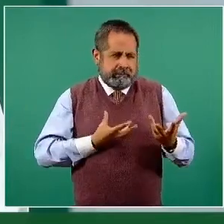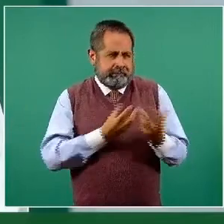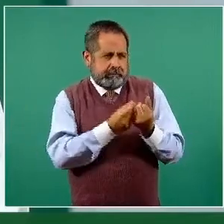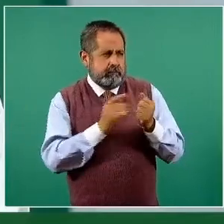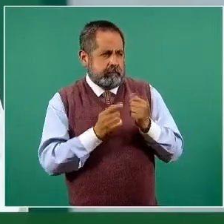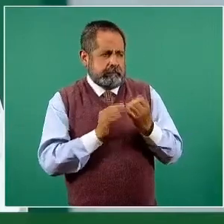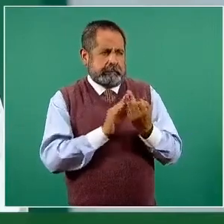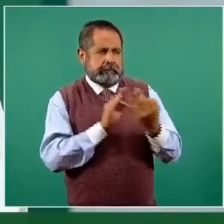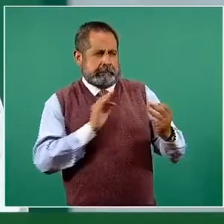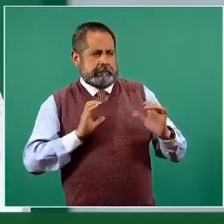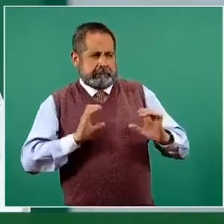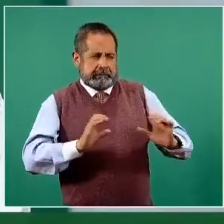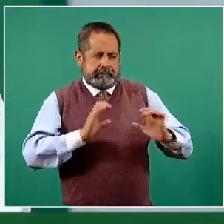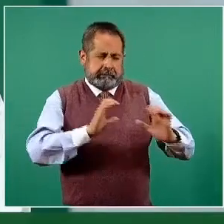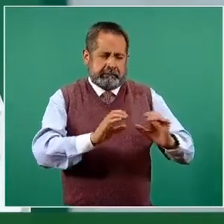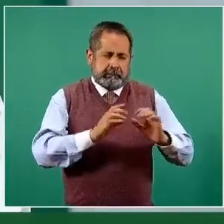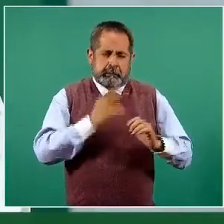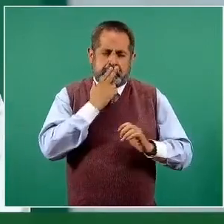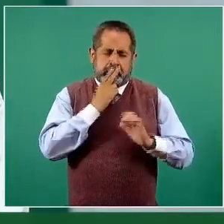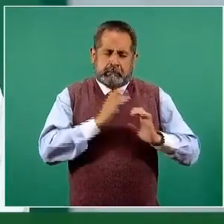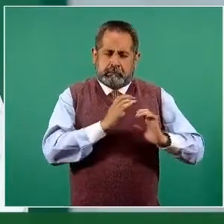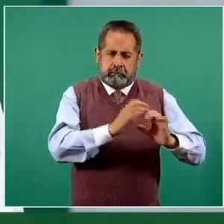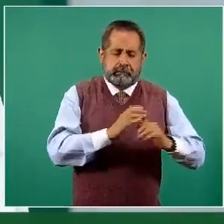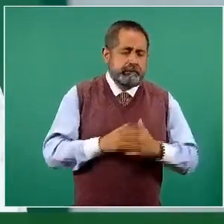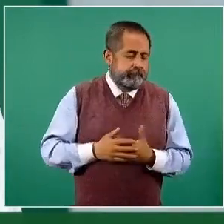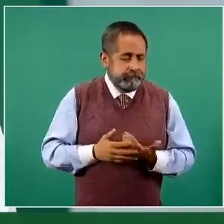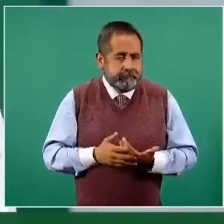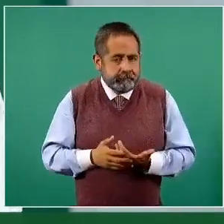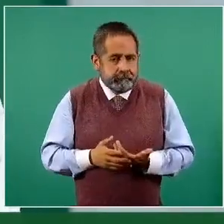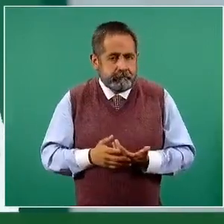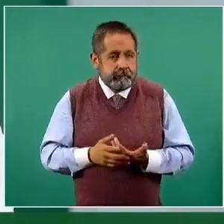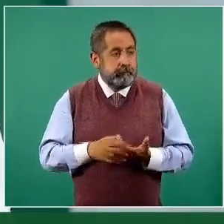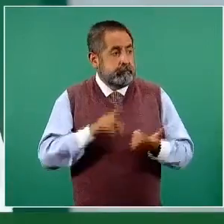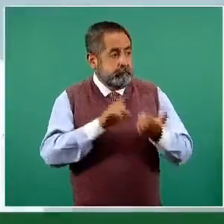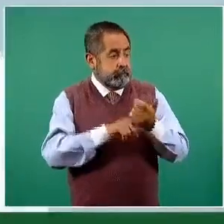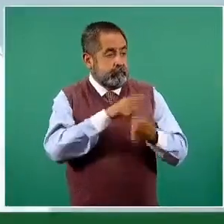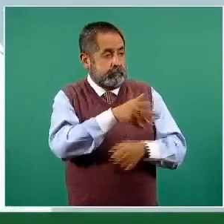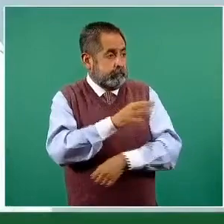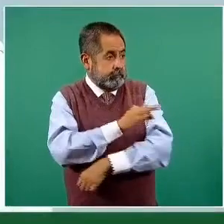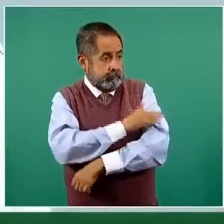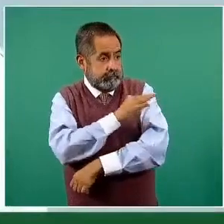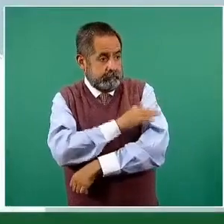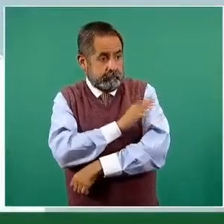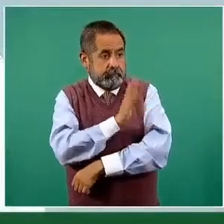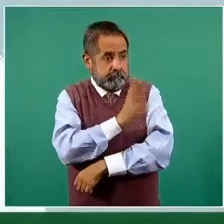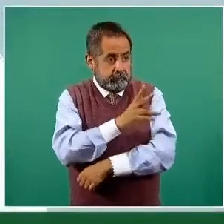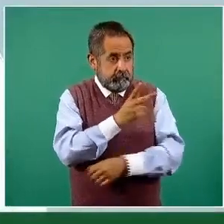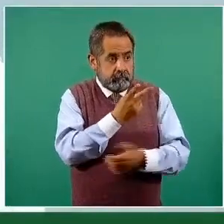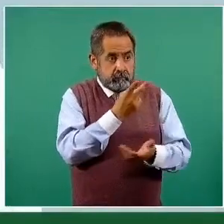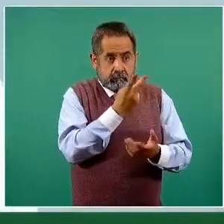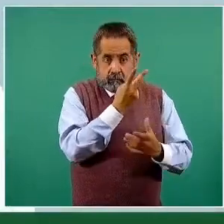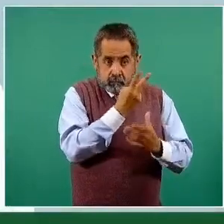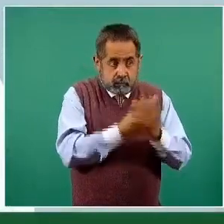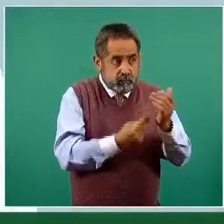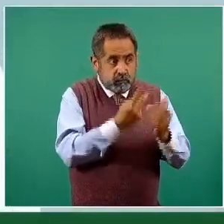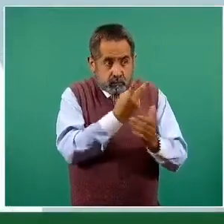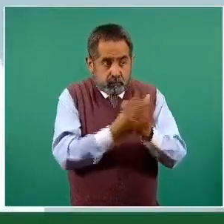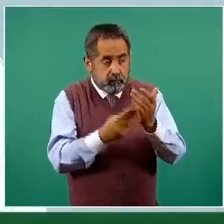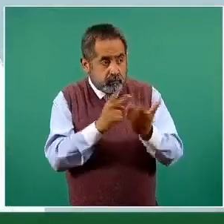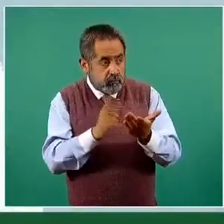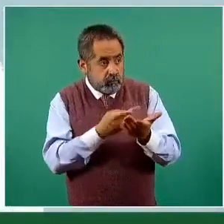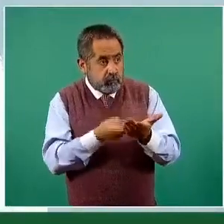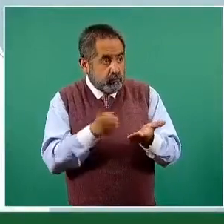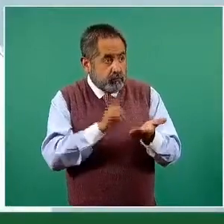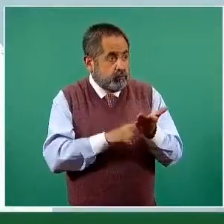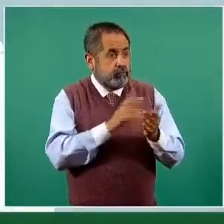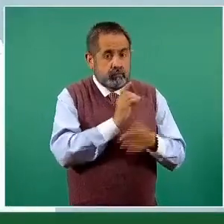con ellas y ellos en nuestros hogares, las personas que ya recibieron un esquema completo de vacunación